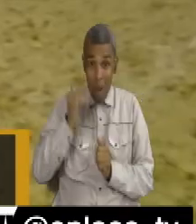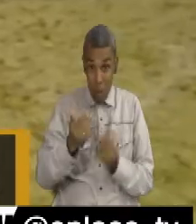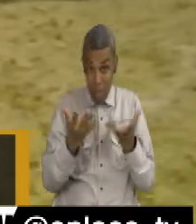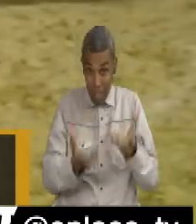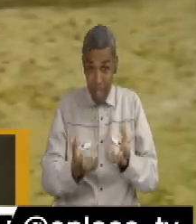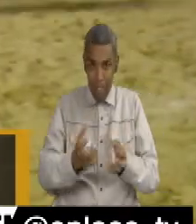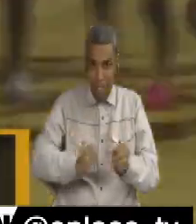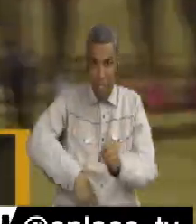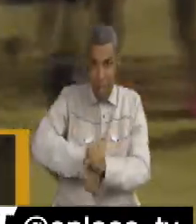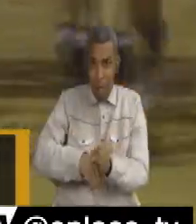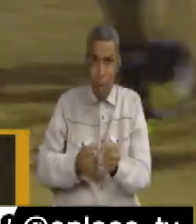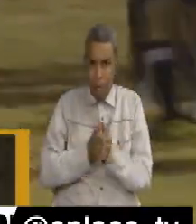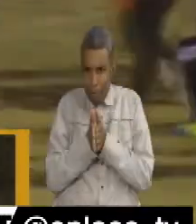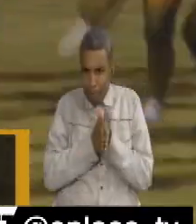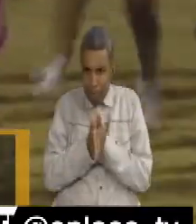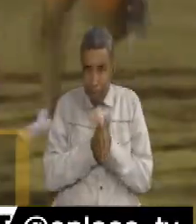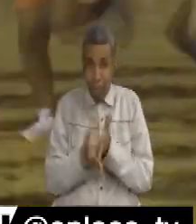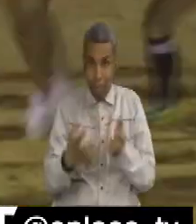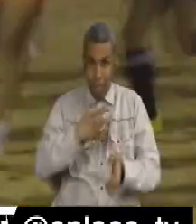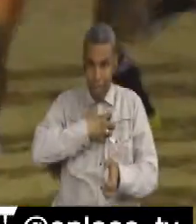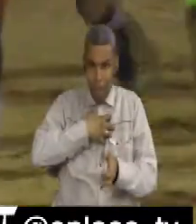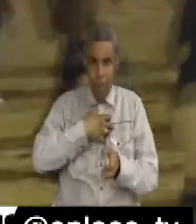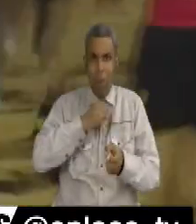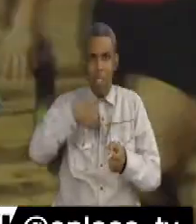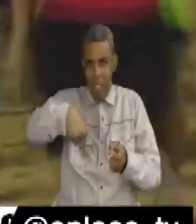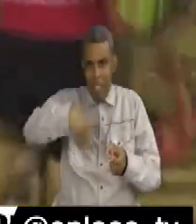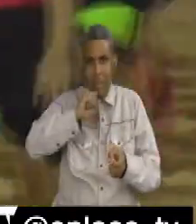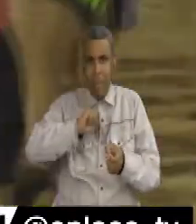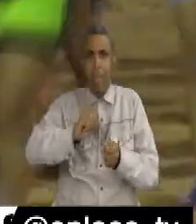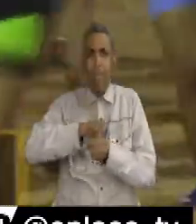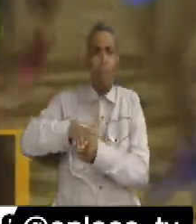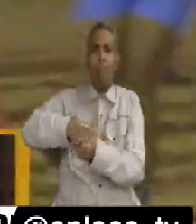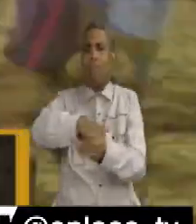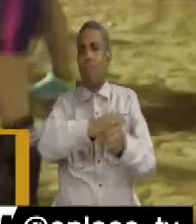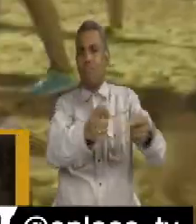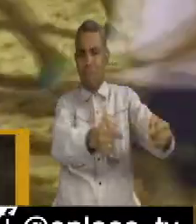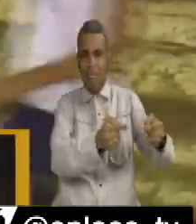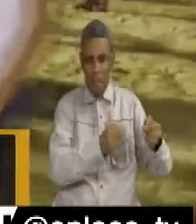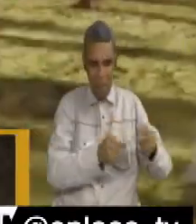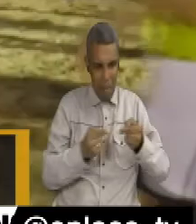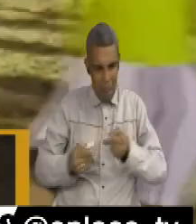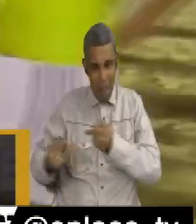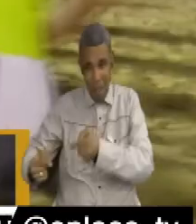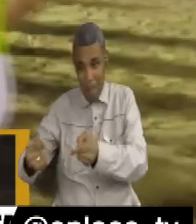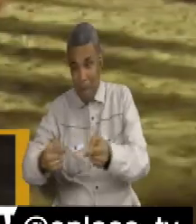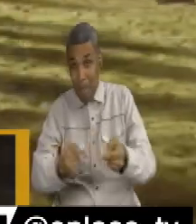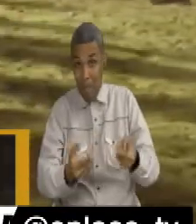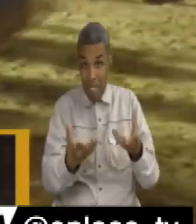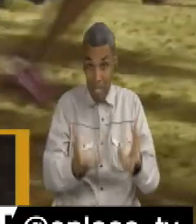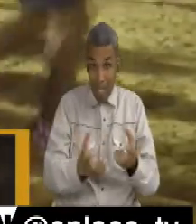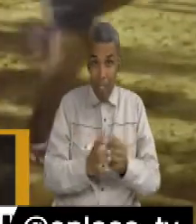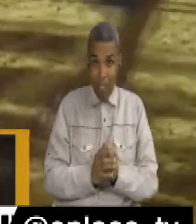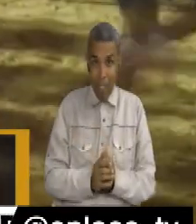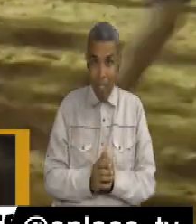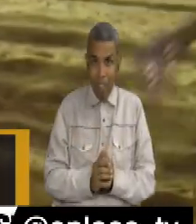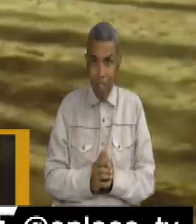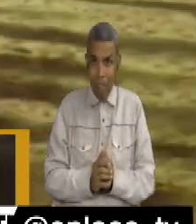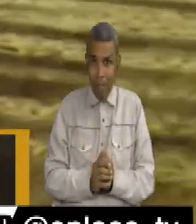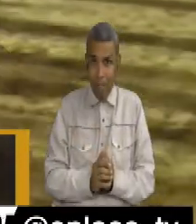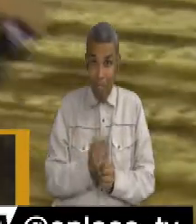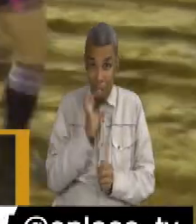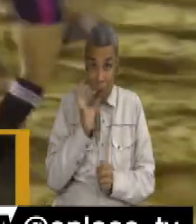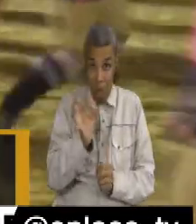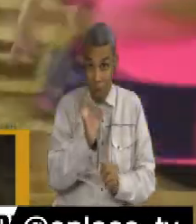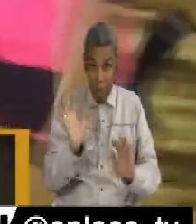fútbol participen en el torneo municipal que busca que la mujer haga parte de esta disciplina que ya no es únicamente practicada por el